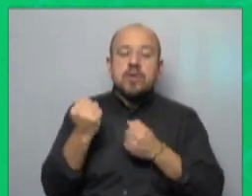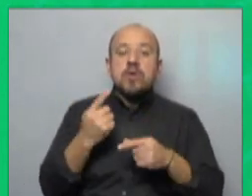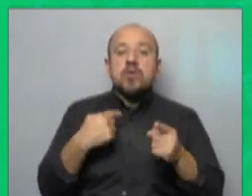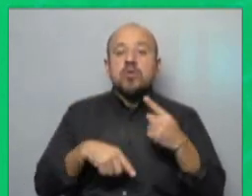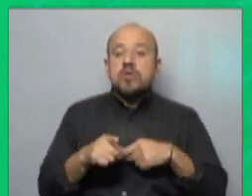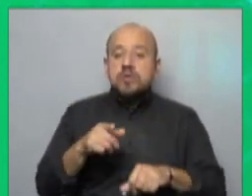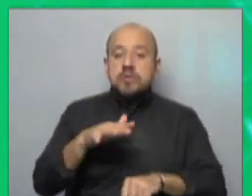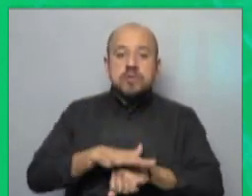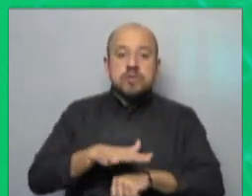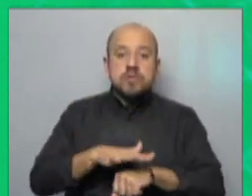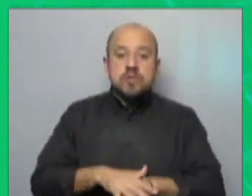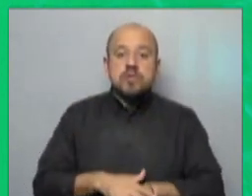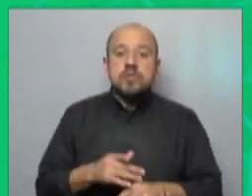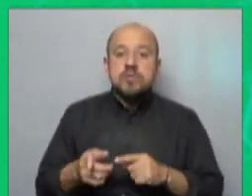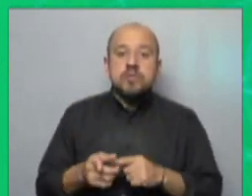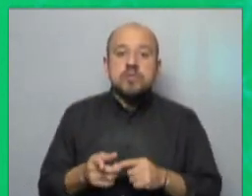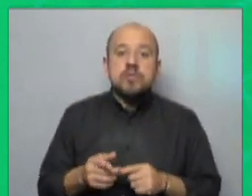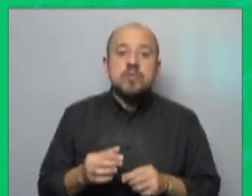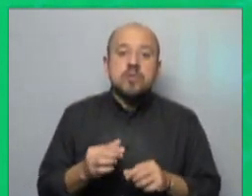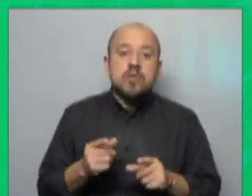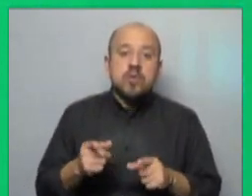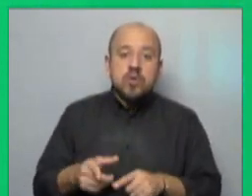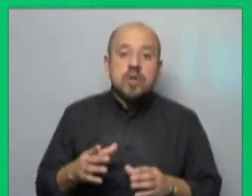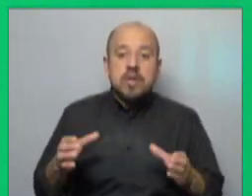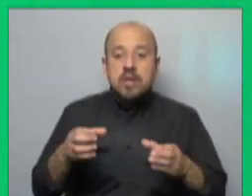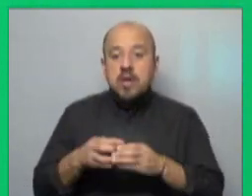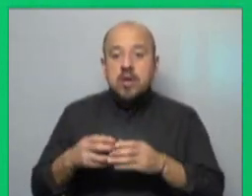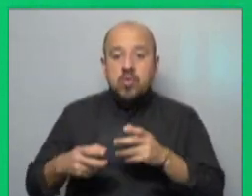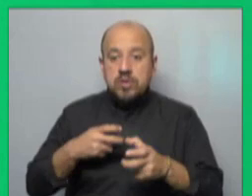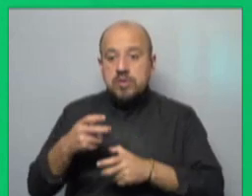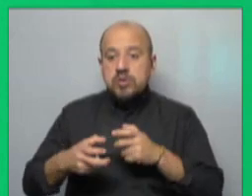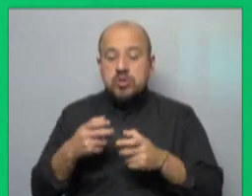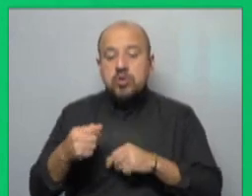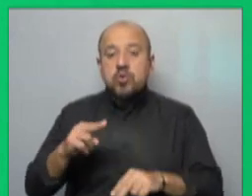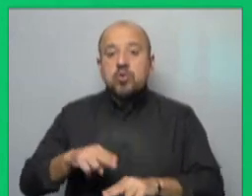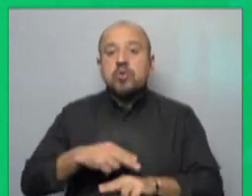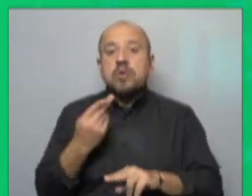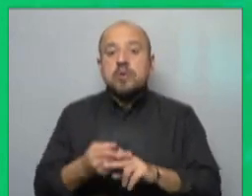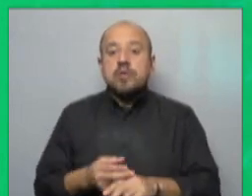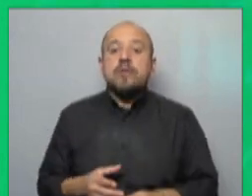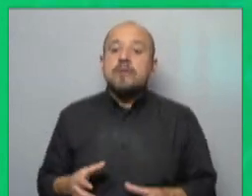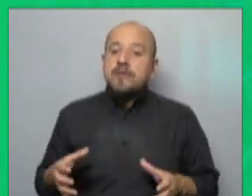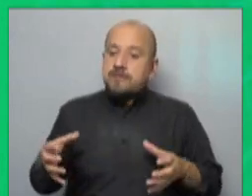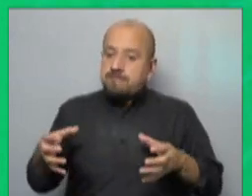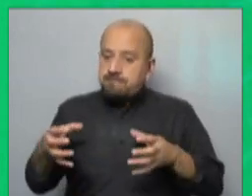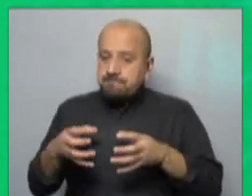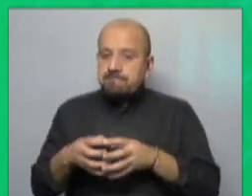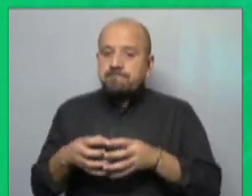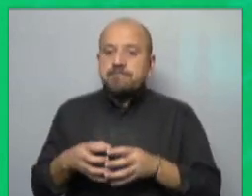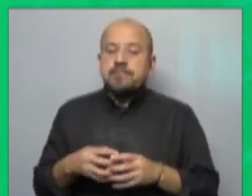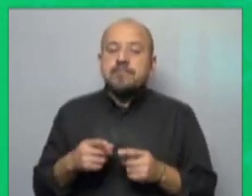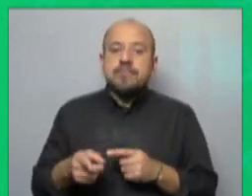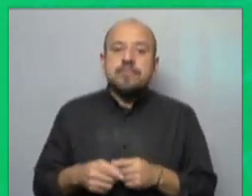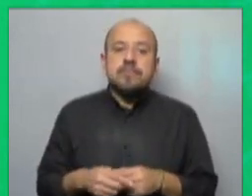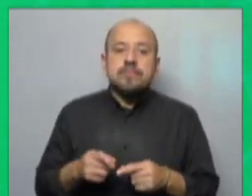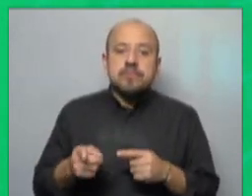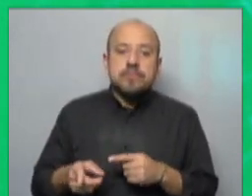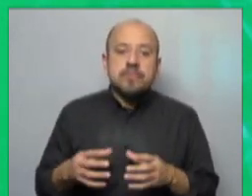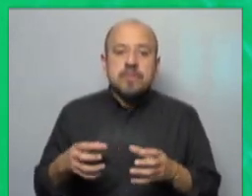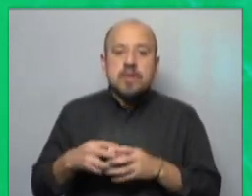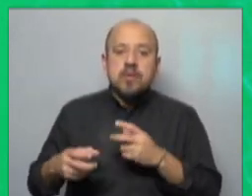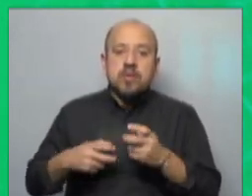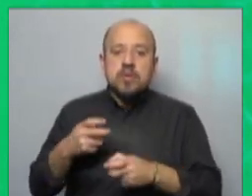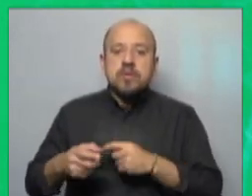que hace es compactar lo decir lograr que la coalición se compacte en la defensa de dos ministros de dos partidos distintos que conforman la